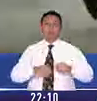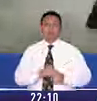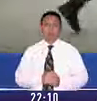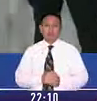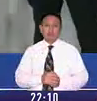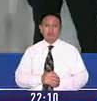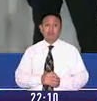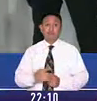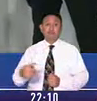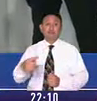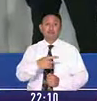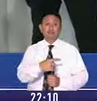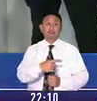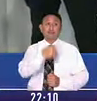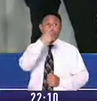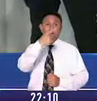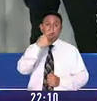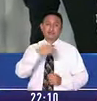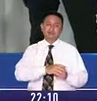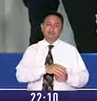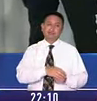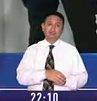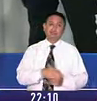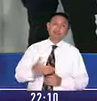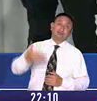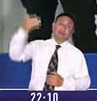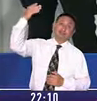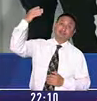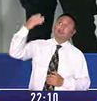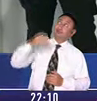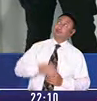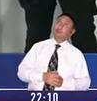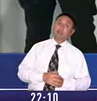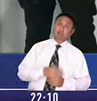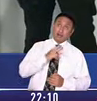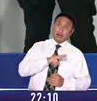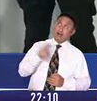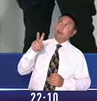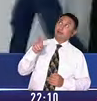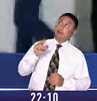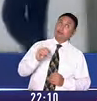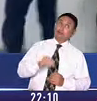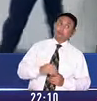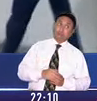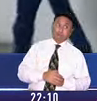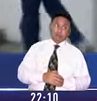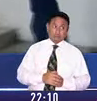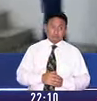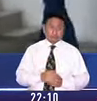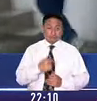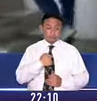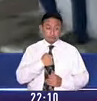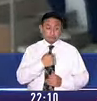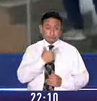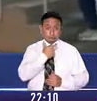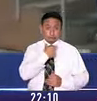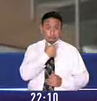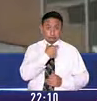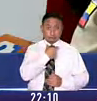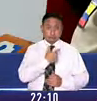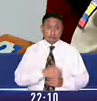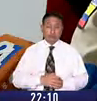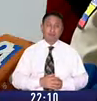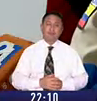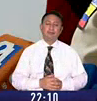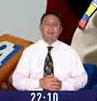alto con varios antecedentes, claro, con semejante porte. Solo al verlo ingresar por la puerta, el miedo se apoderaba del ambiente.